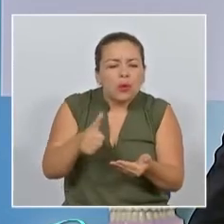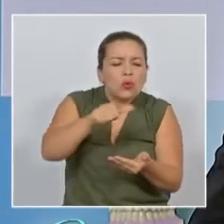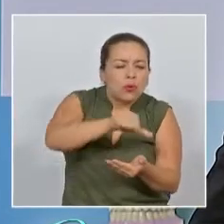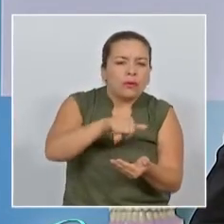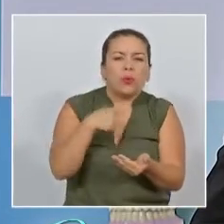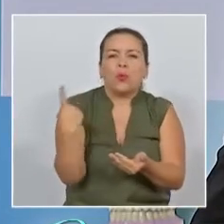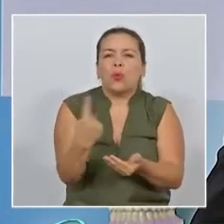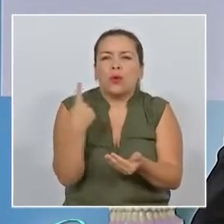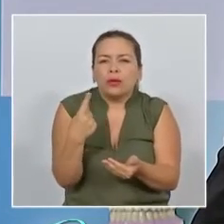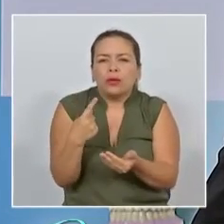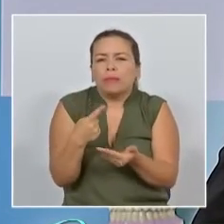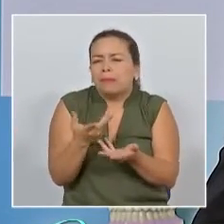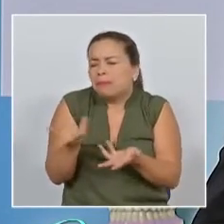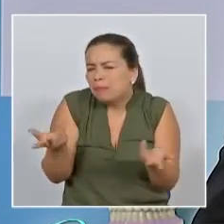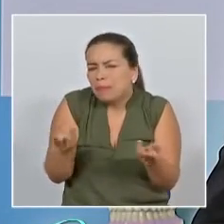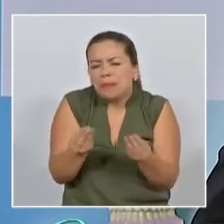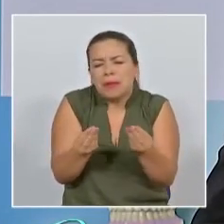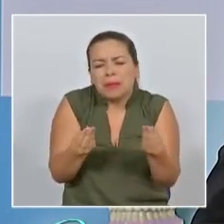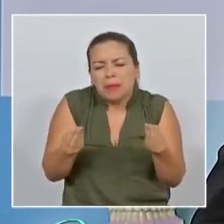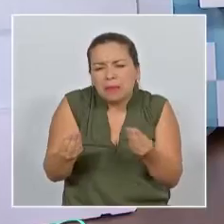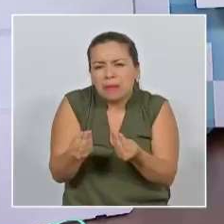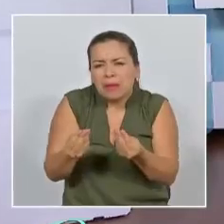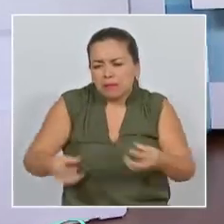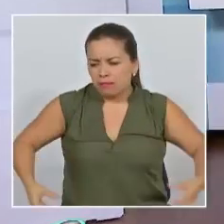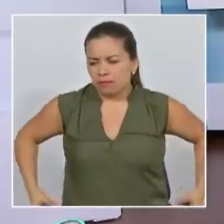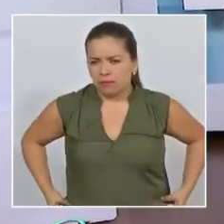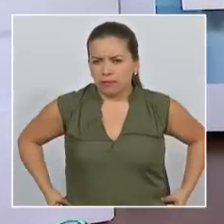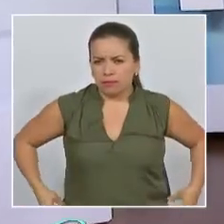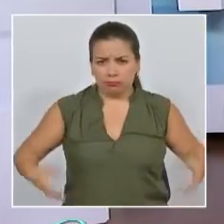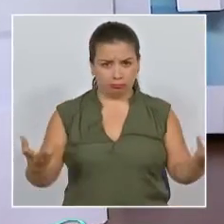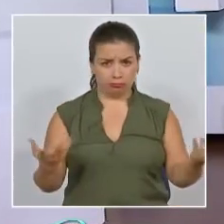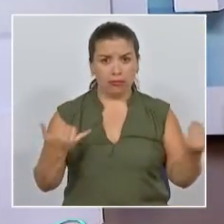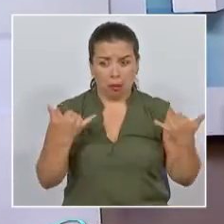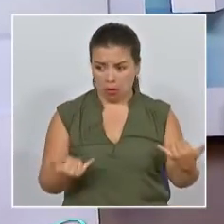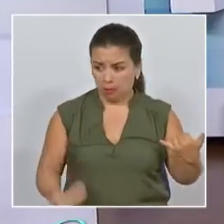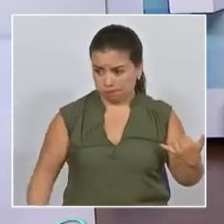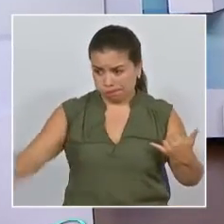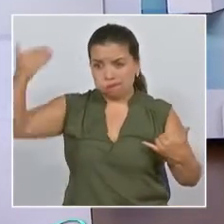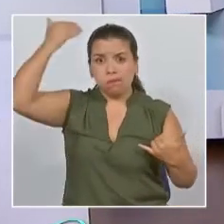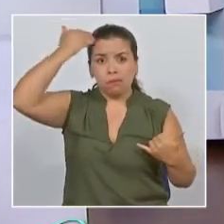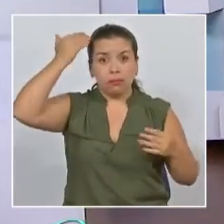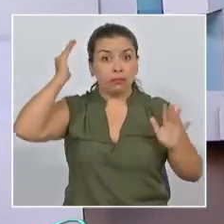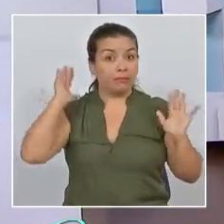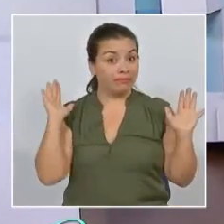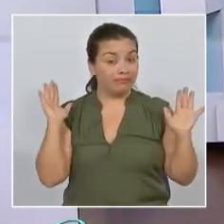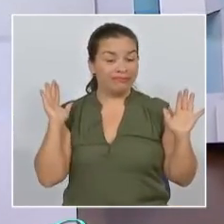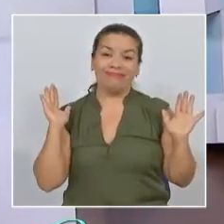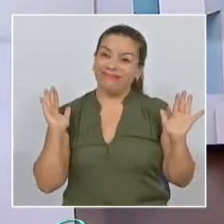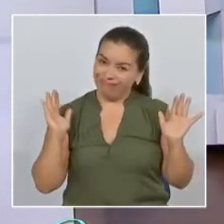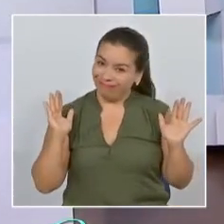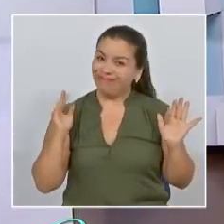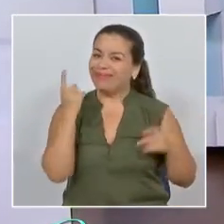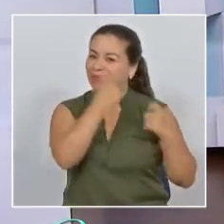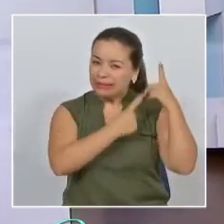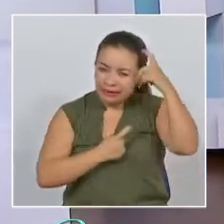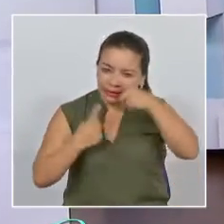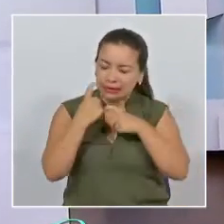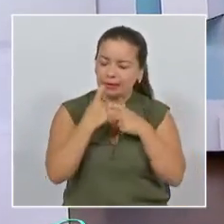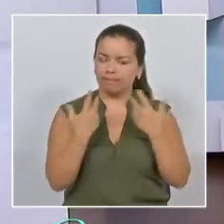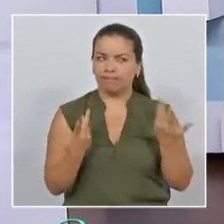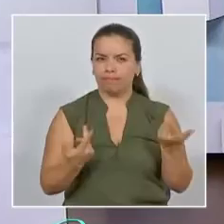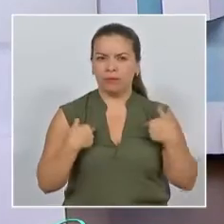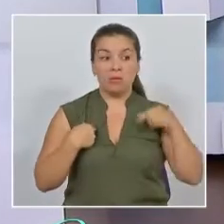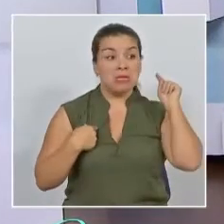Exactamente, y que sin riñones, ahí estamos. Entonces, yo creo que hay que mirar muy bien antes de